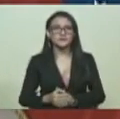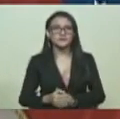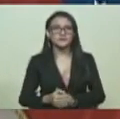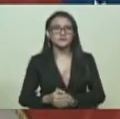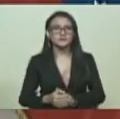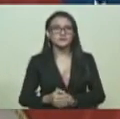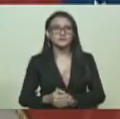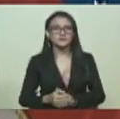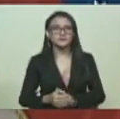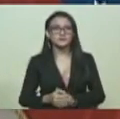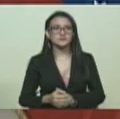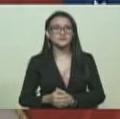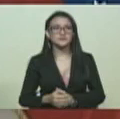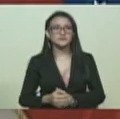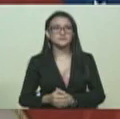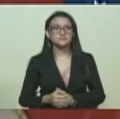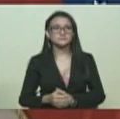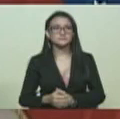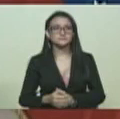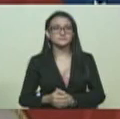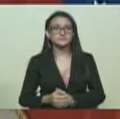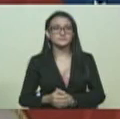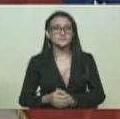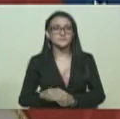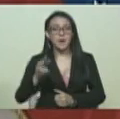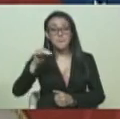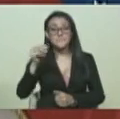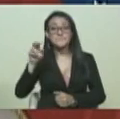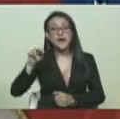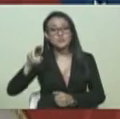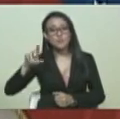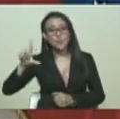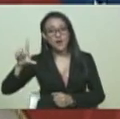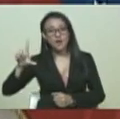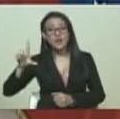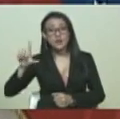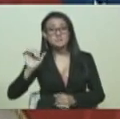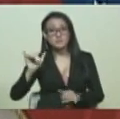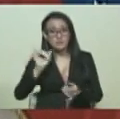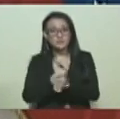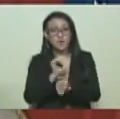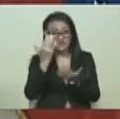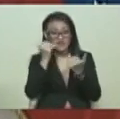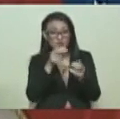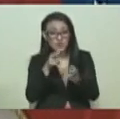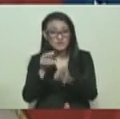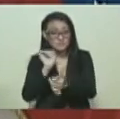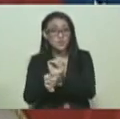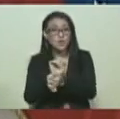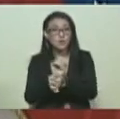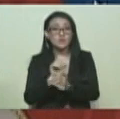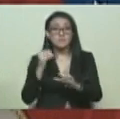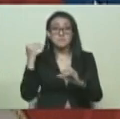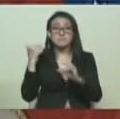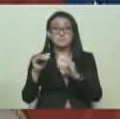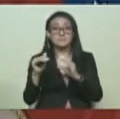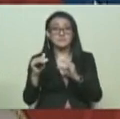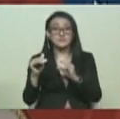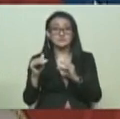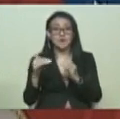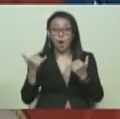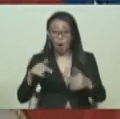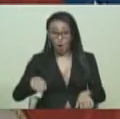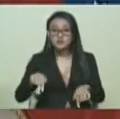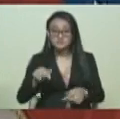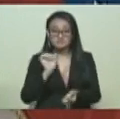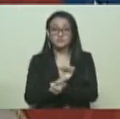envía Manuel Díaz, capturado, delincuente capturado, terrorista, hoy capturado,